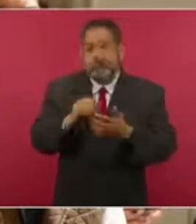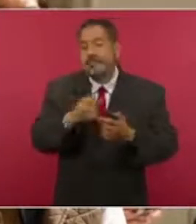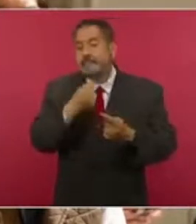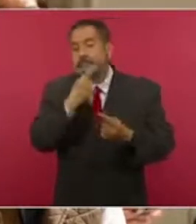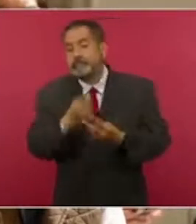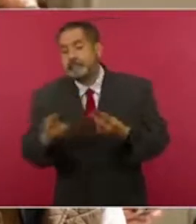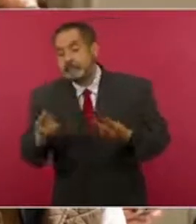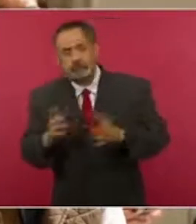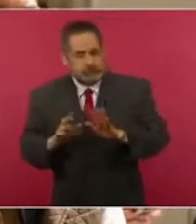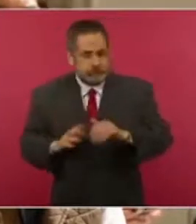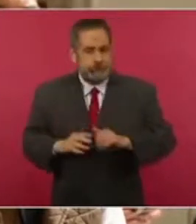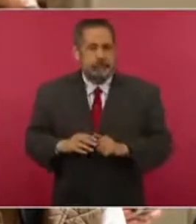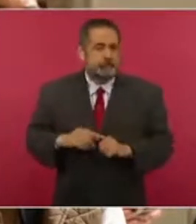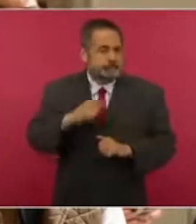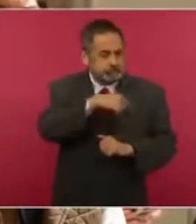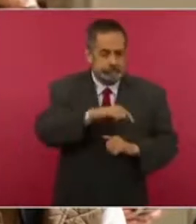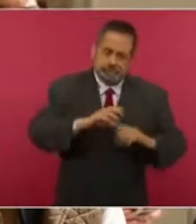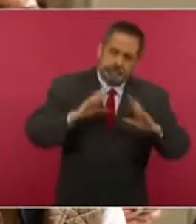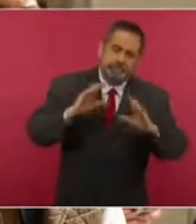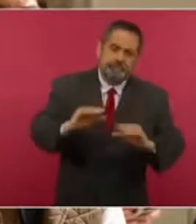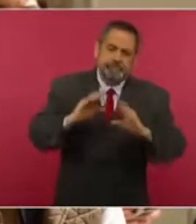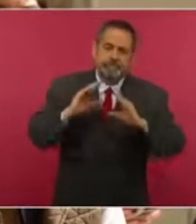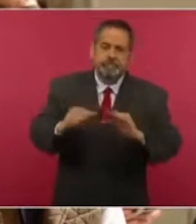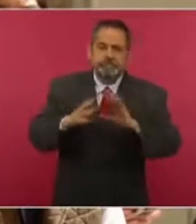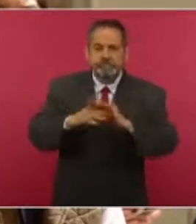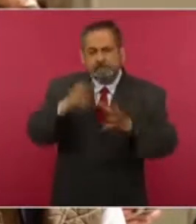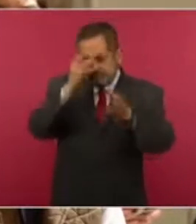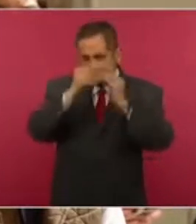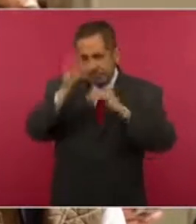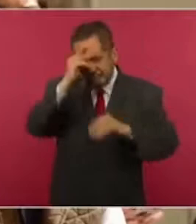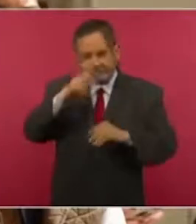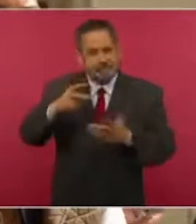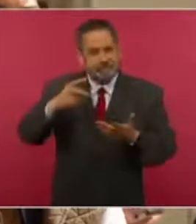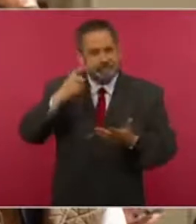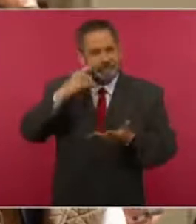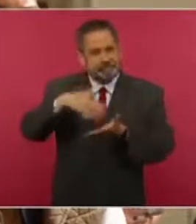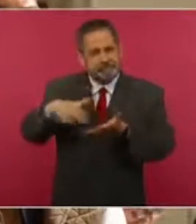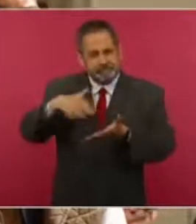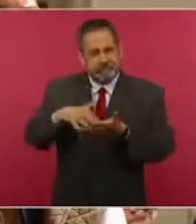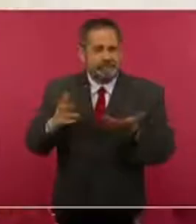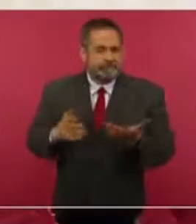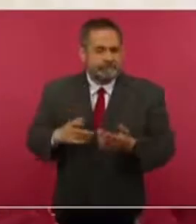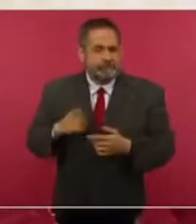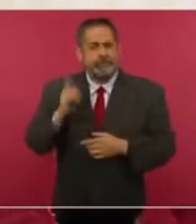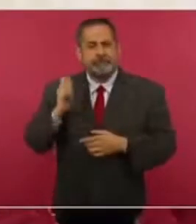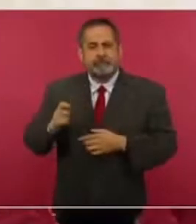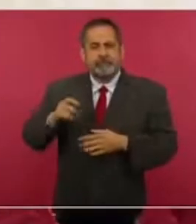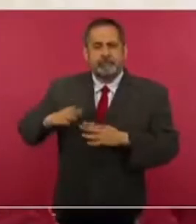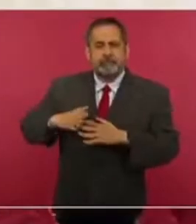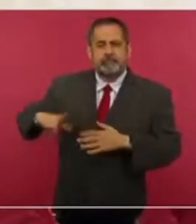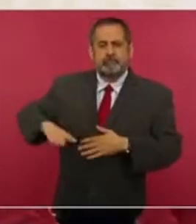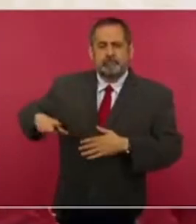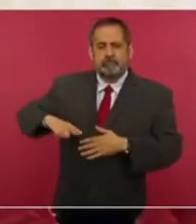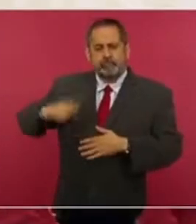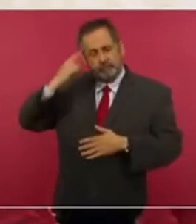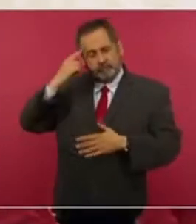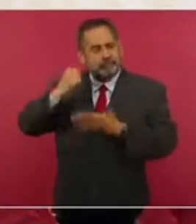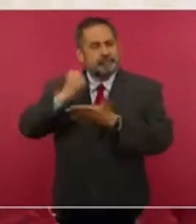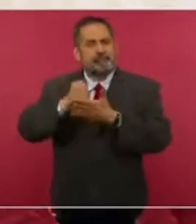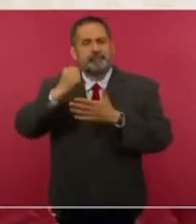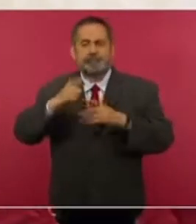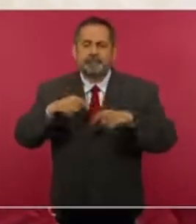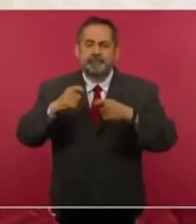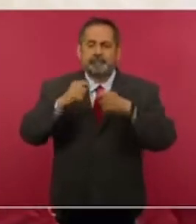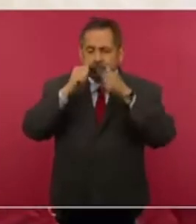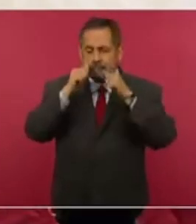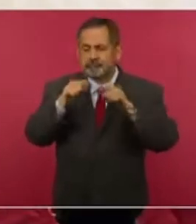escuela, pues se les alfabetice, ¿no? Que sea como un emblema de su gobierno, que al fin se vea a estas